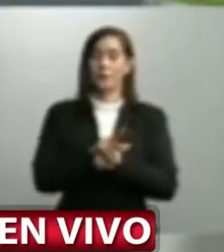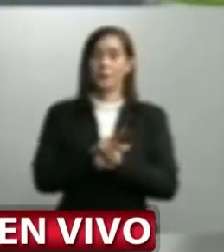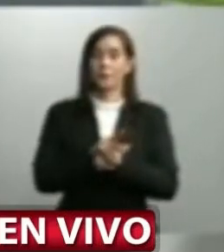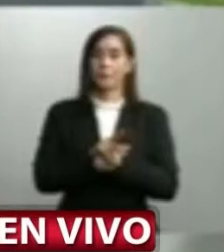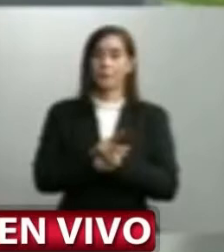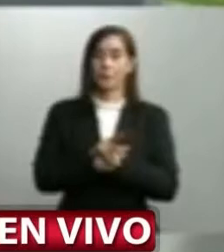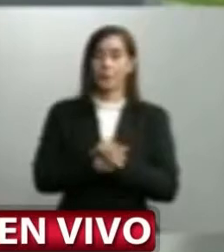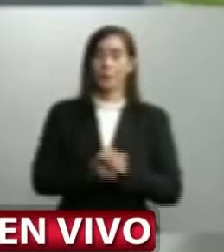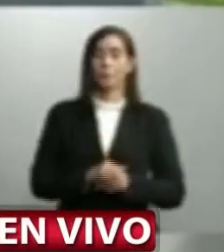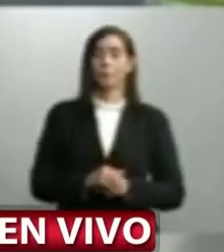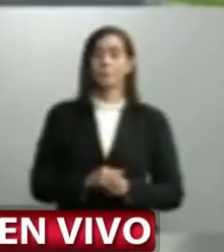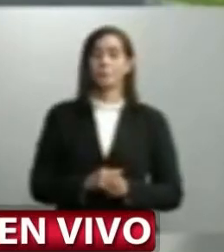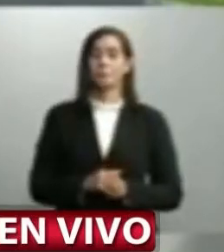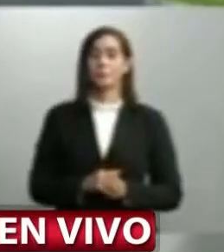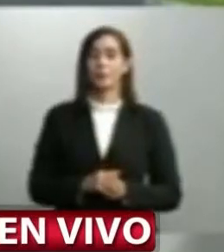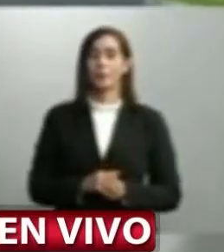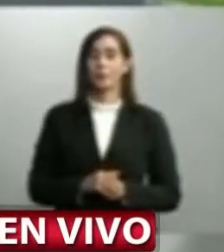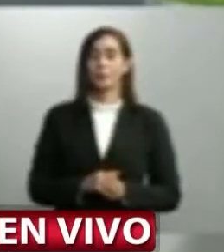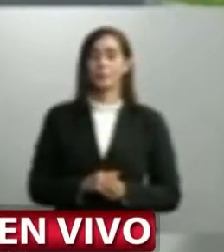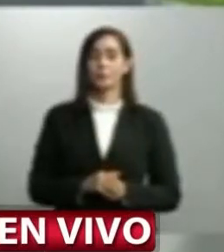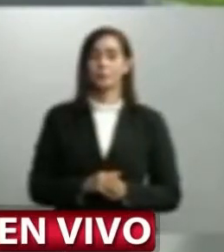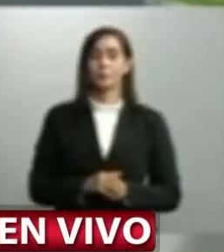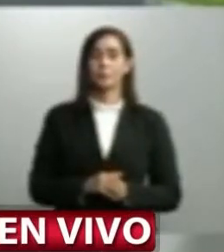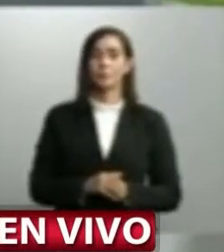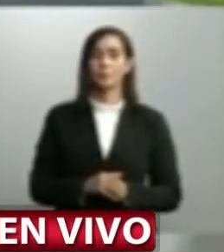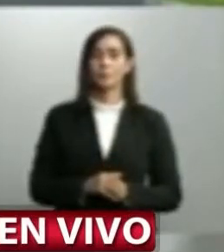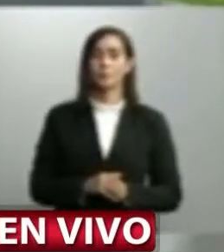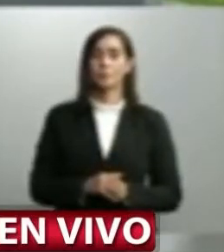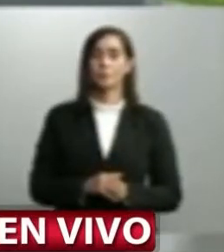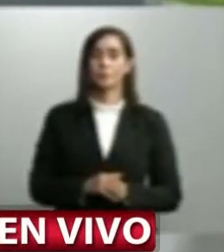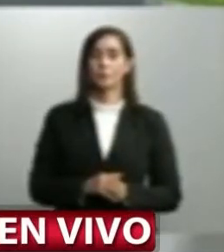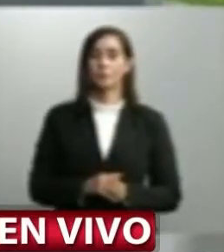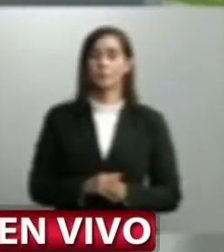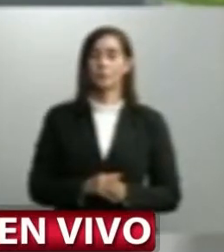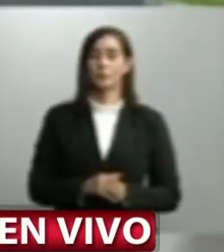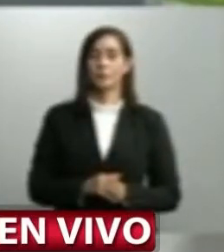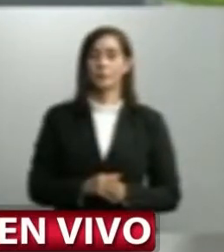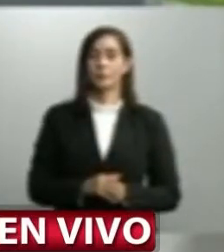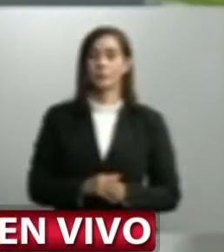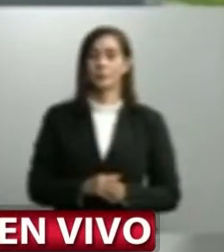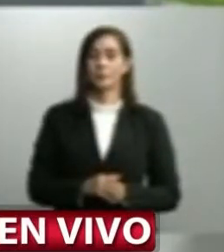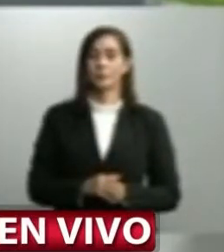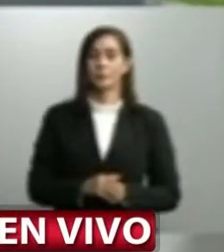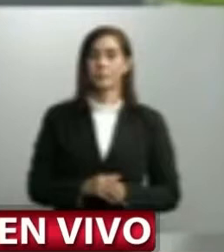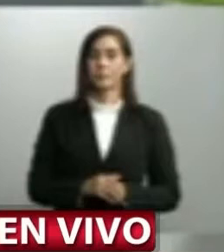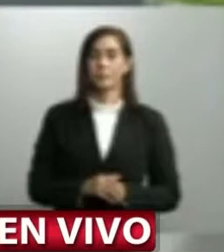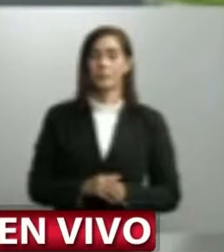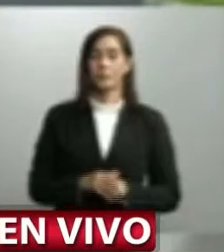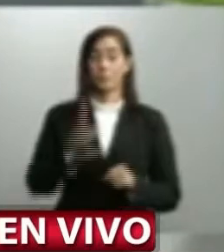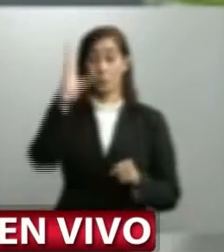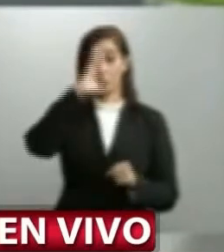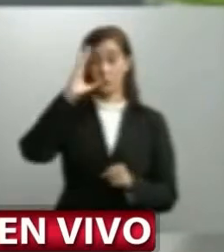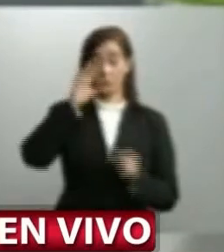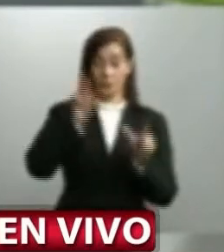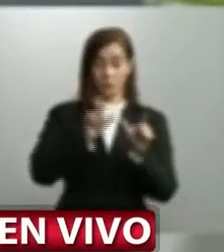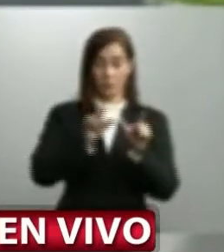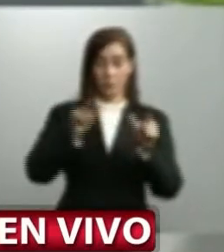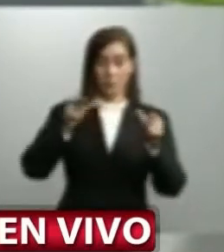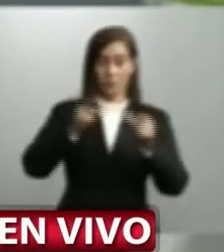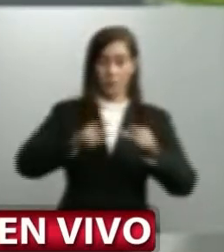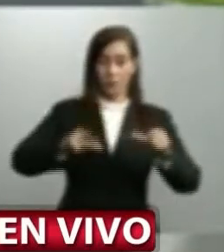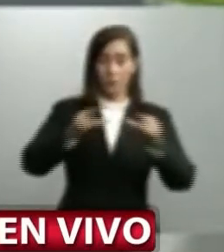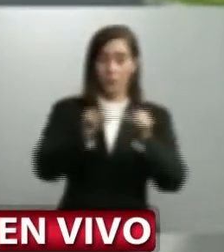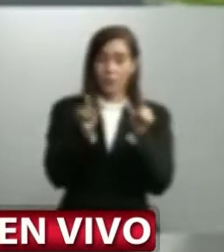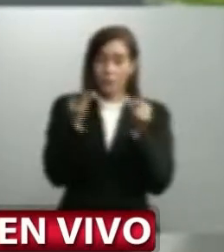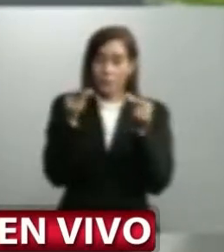estamos, digamos, manejando micro planes con territorios pequeños de intervención por